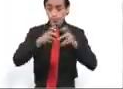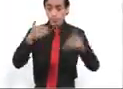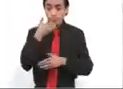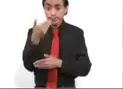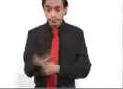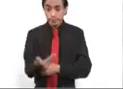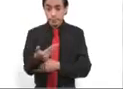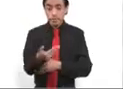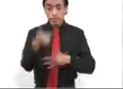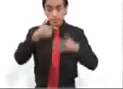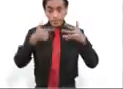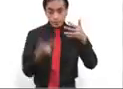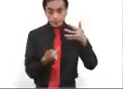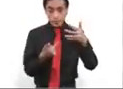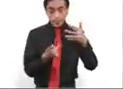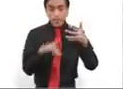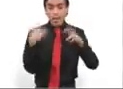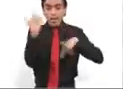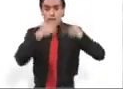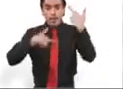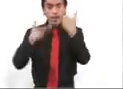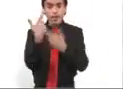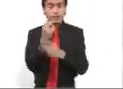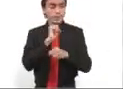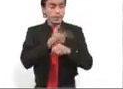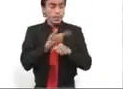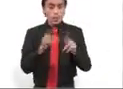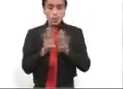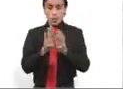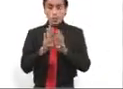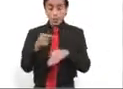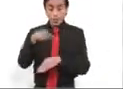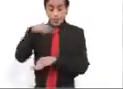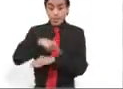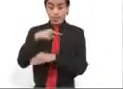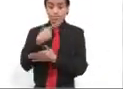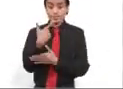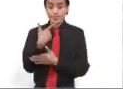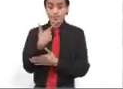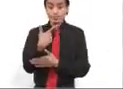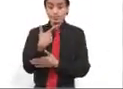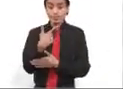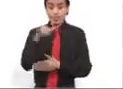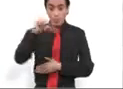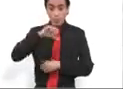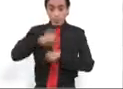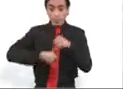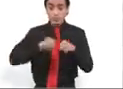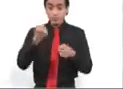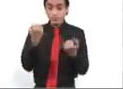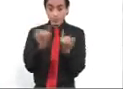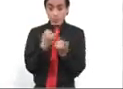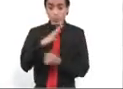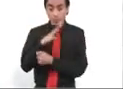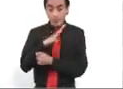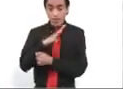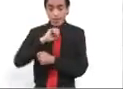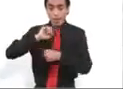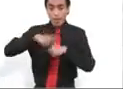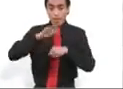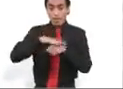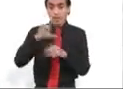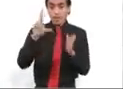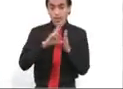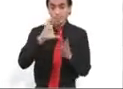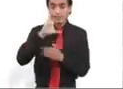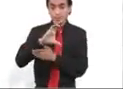En estas revisiones, ¿qué es lo que hemos visto? Que efectivamente hoy tenemos una emisión más alta de licencias tipo C. Hoy tenemos